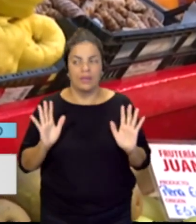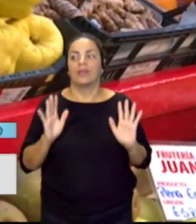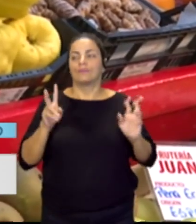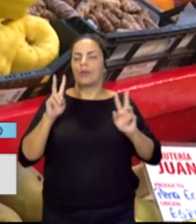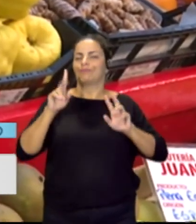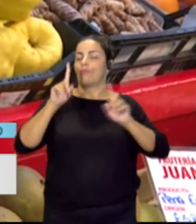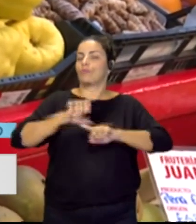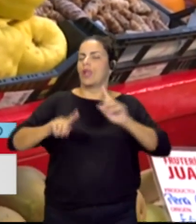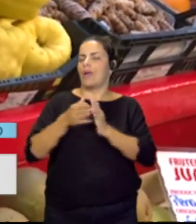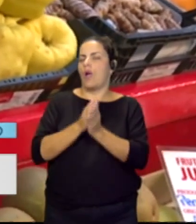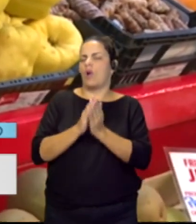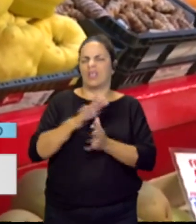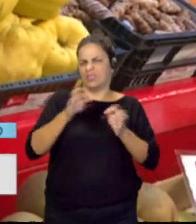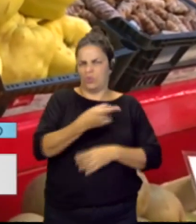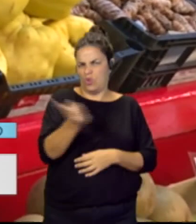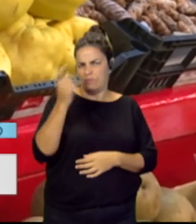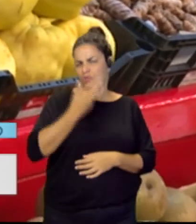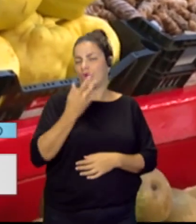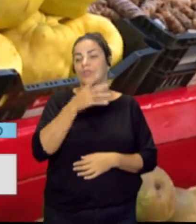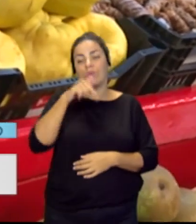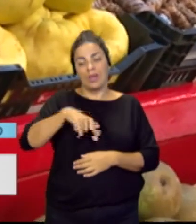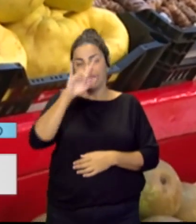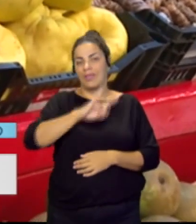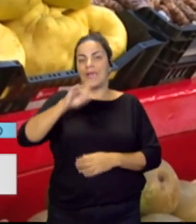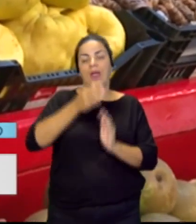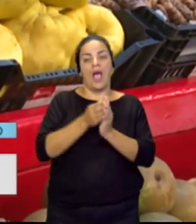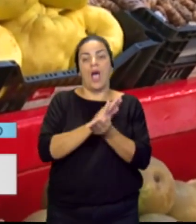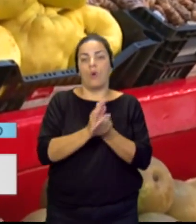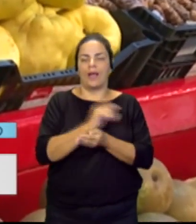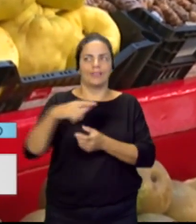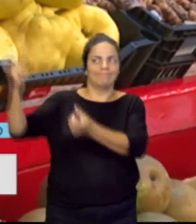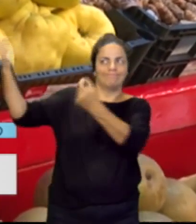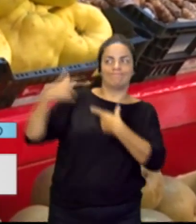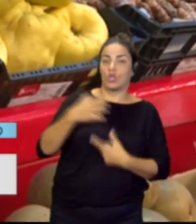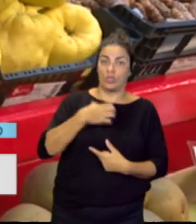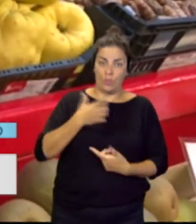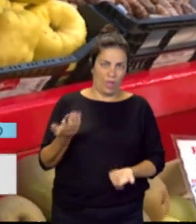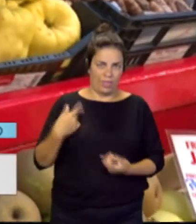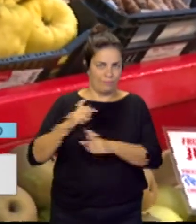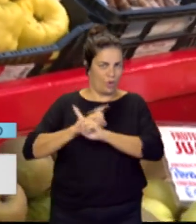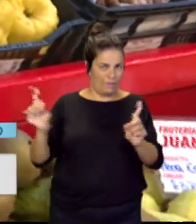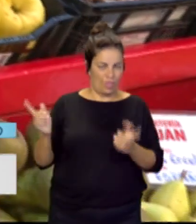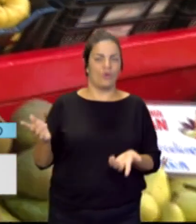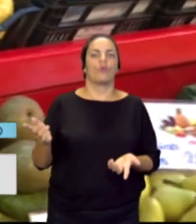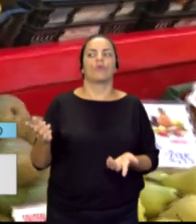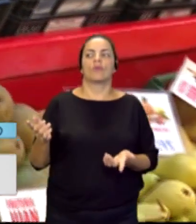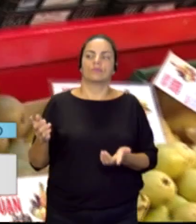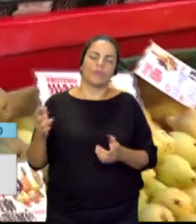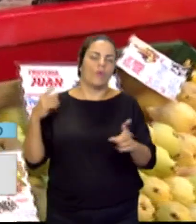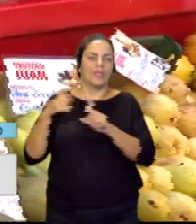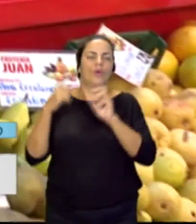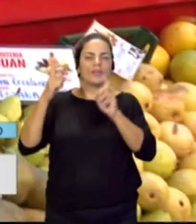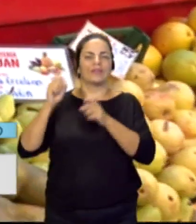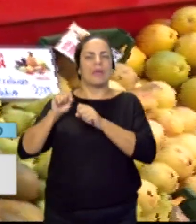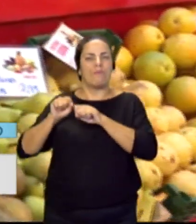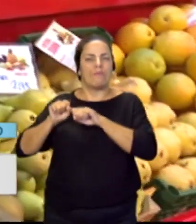seguramente la gente lo conoce es que el aguacate aquí en Canarias no se puede importar está prohibido precisamente para que no vengan plagas de otros lugares